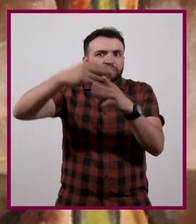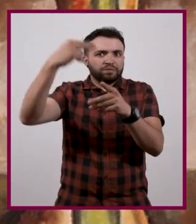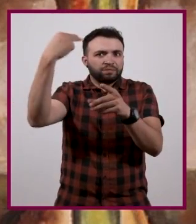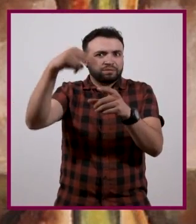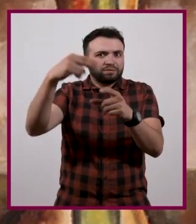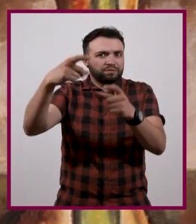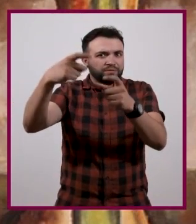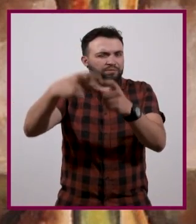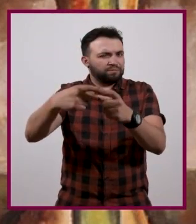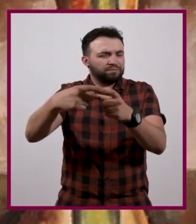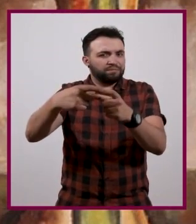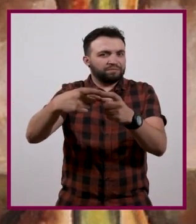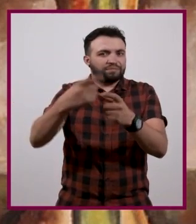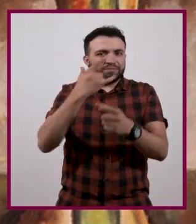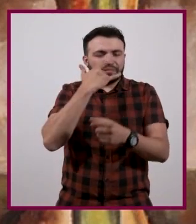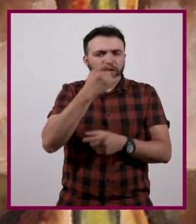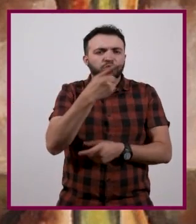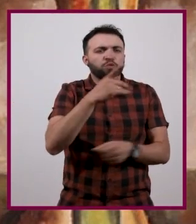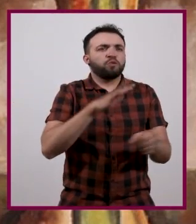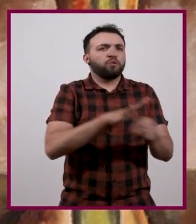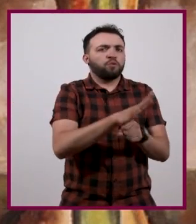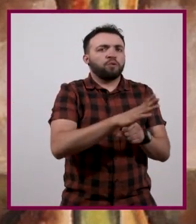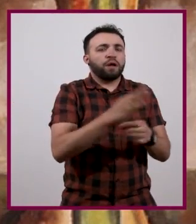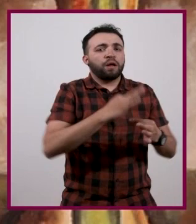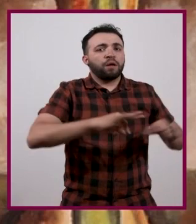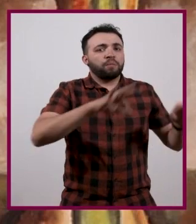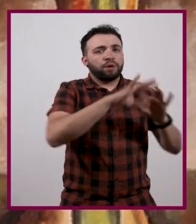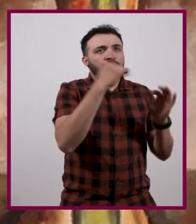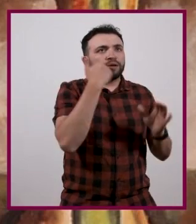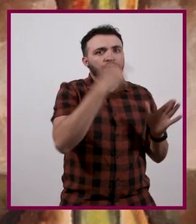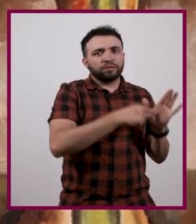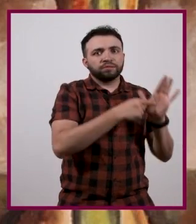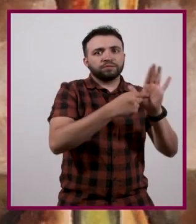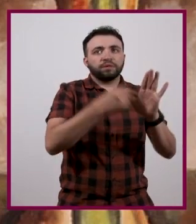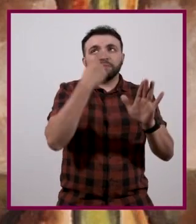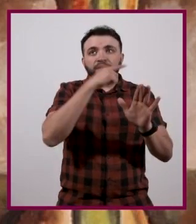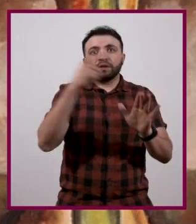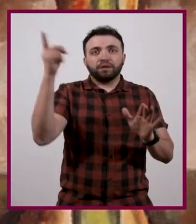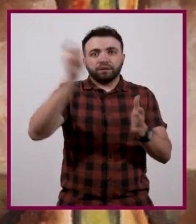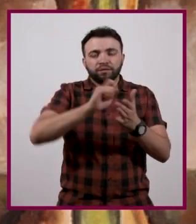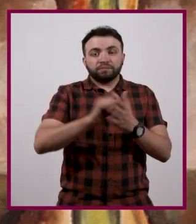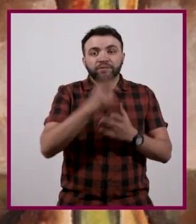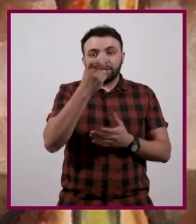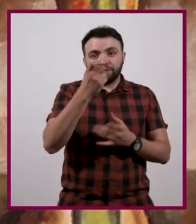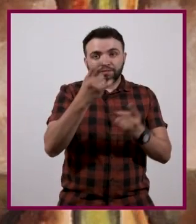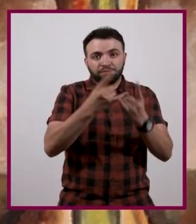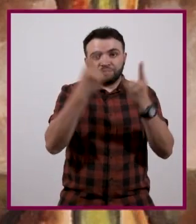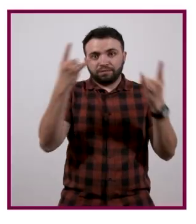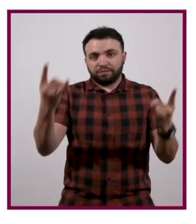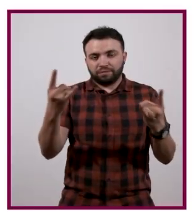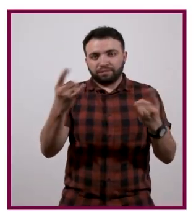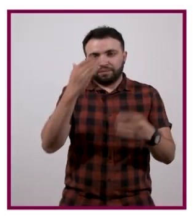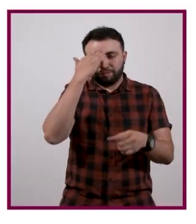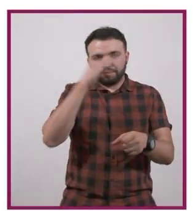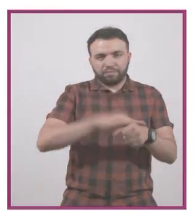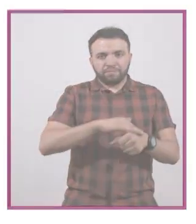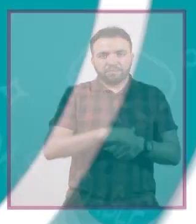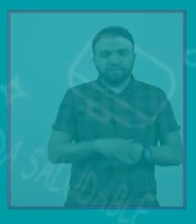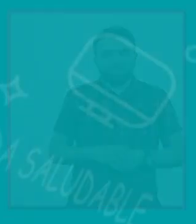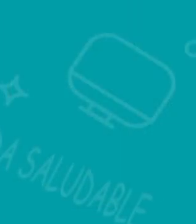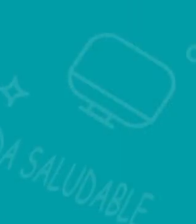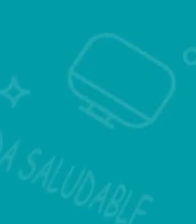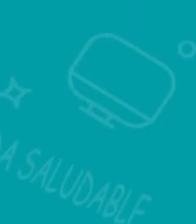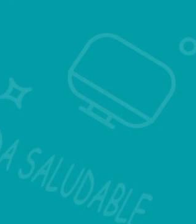arte mexicano, vamos a platicar con la doctora Dina Komisarenko. Esto es De los Tesoros a la Memoria.